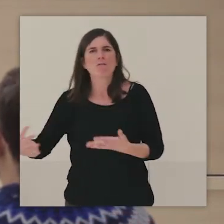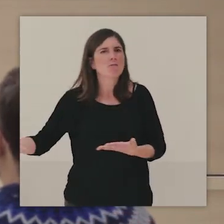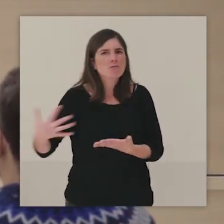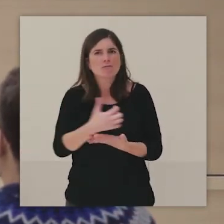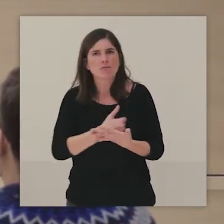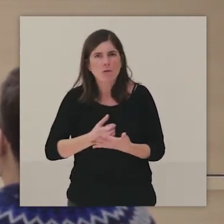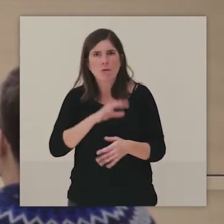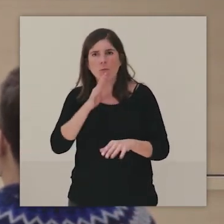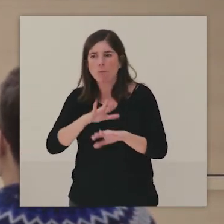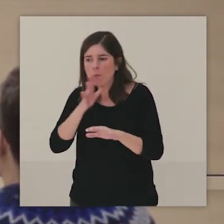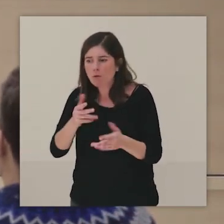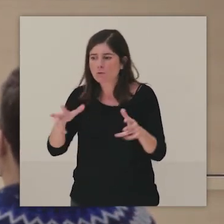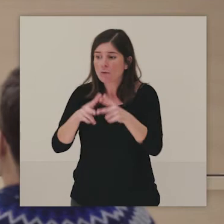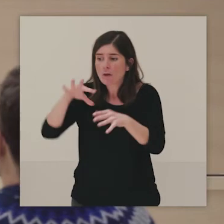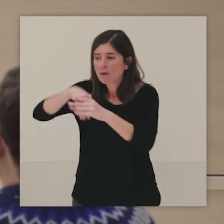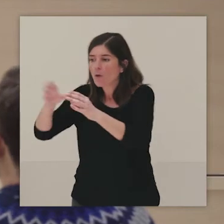en múltiples colectivos.